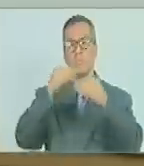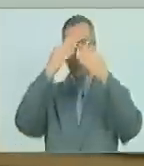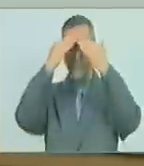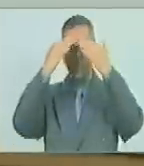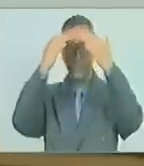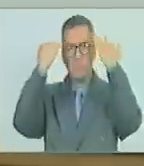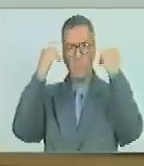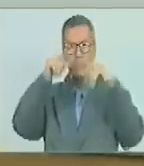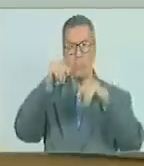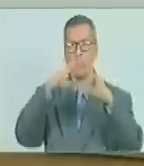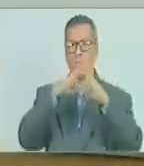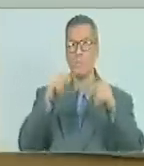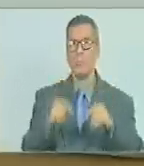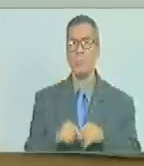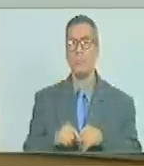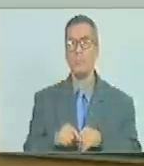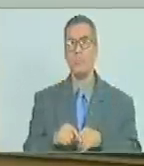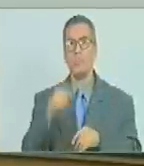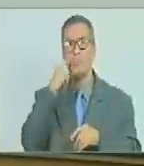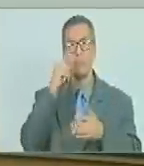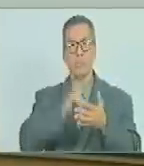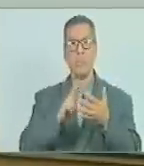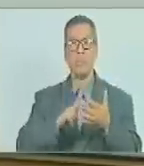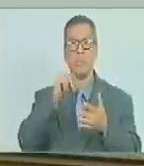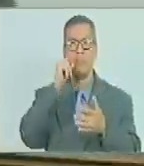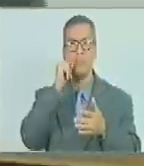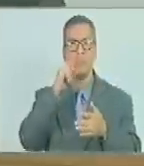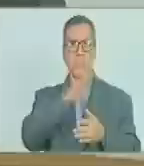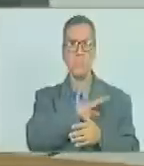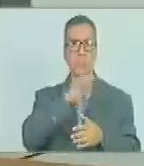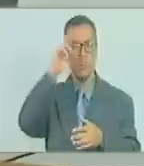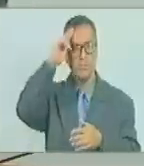lacunar, leo a un señor a quien yo respeto